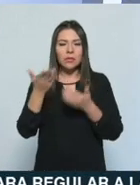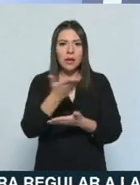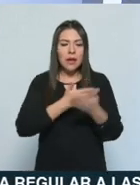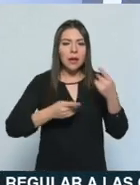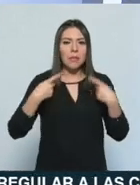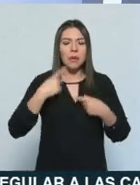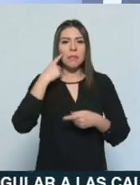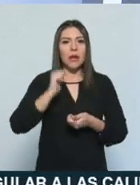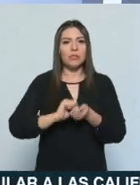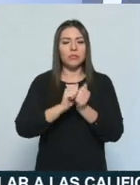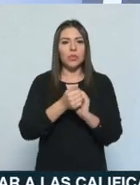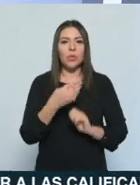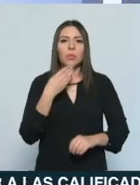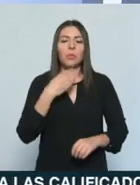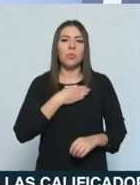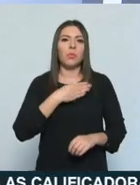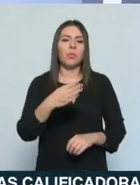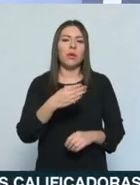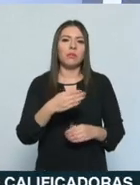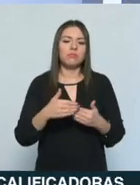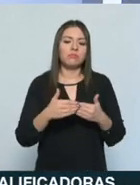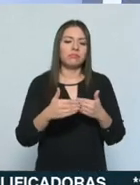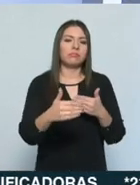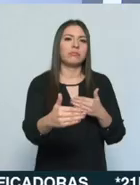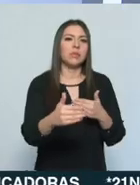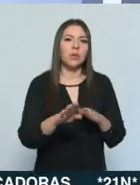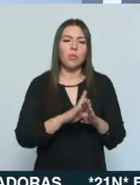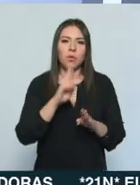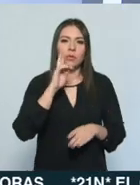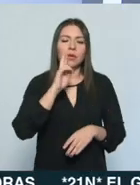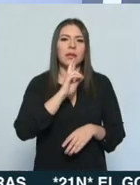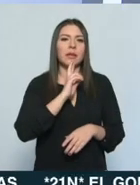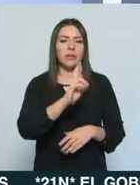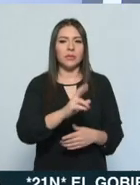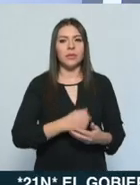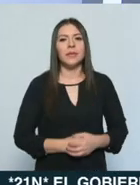agradecemos enormemente que hayas charlado con nosotros aquí en Capital 21, siempre tu casa. Muchas gracias.